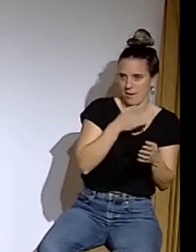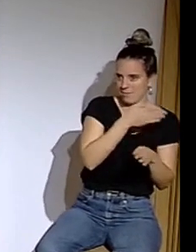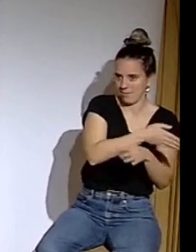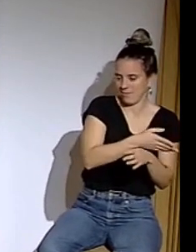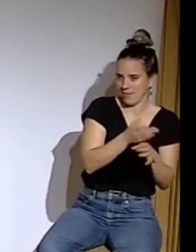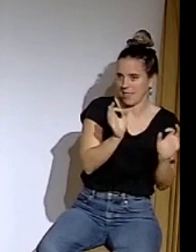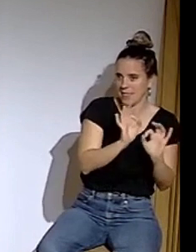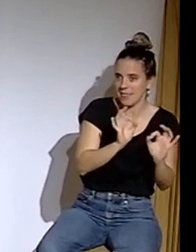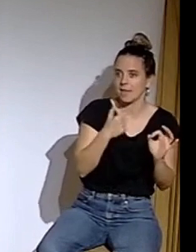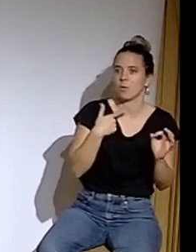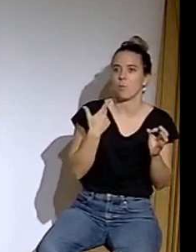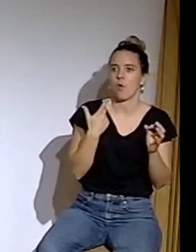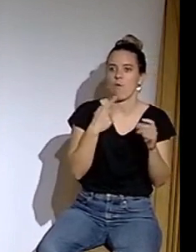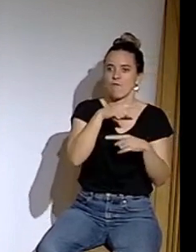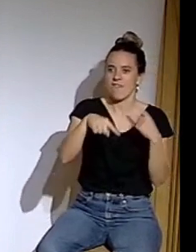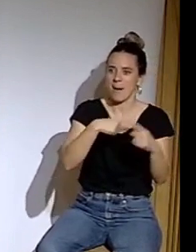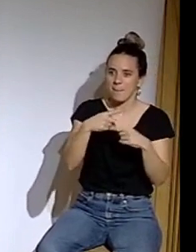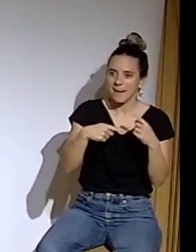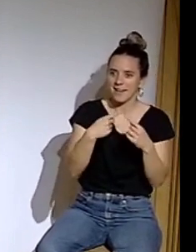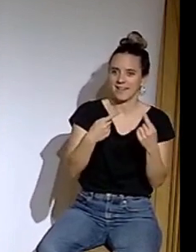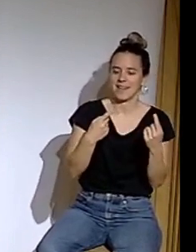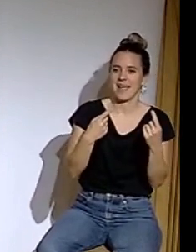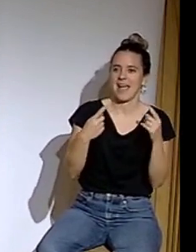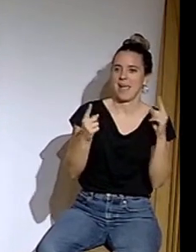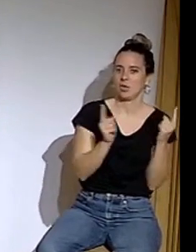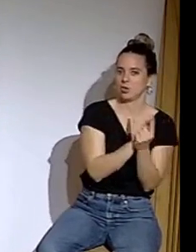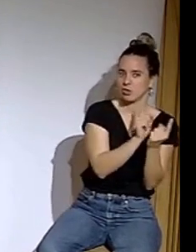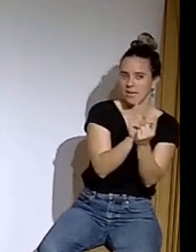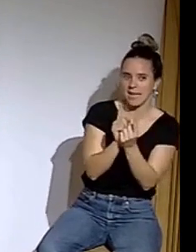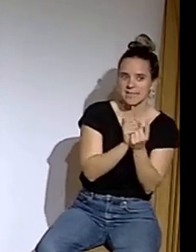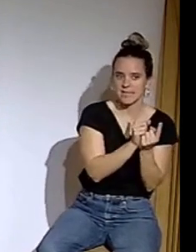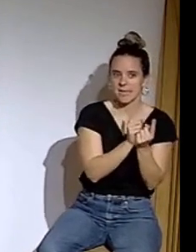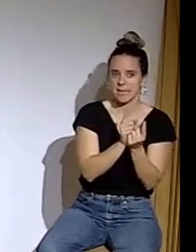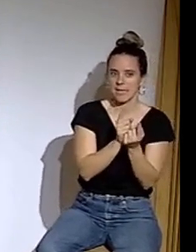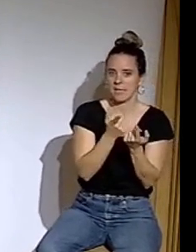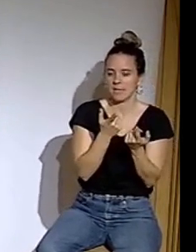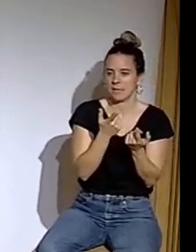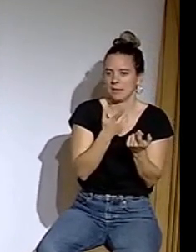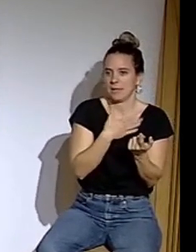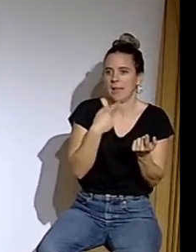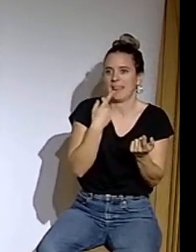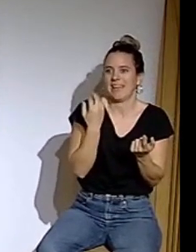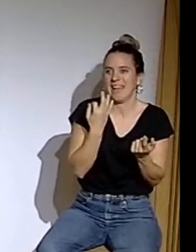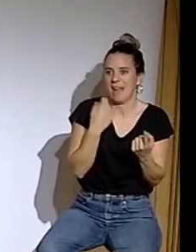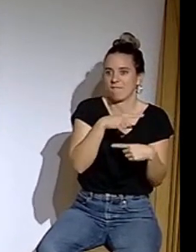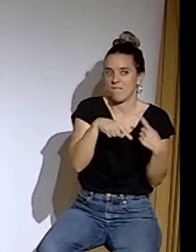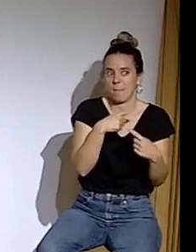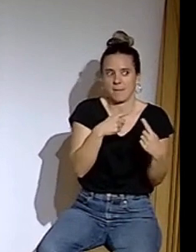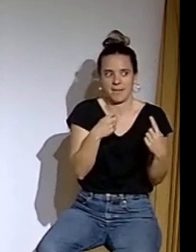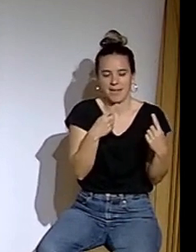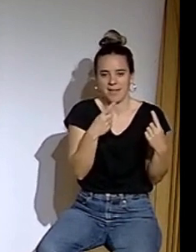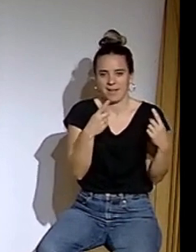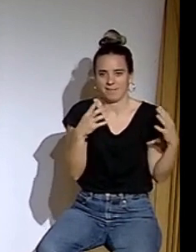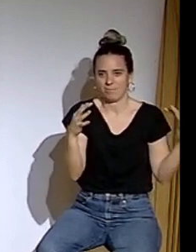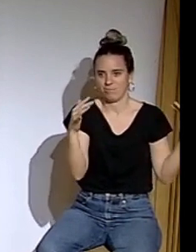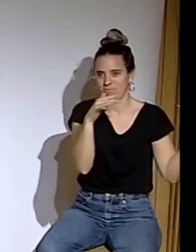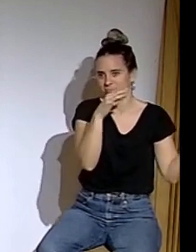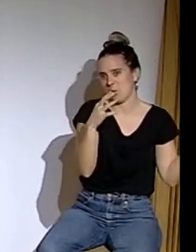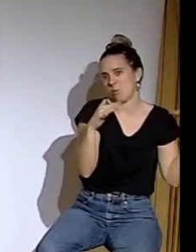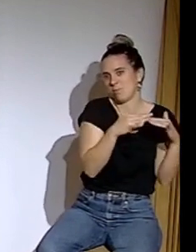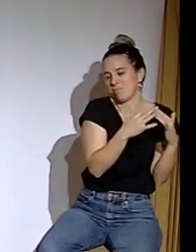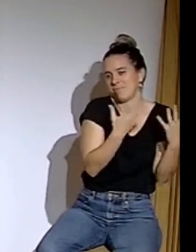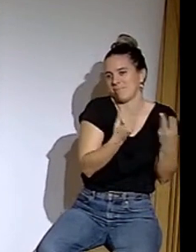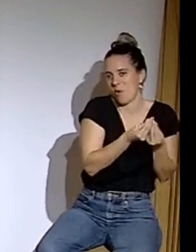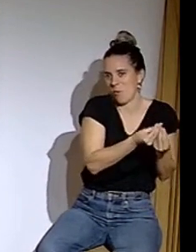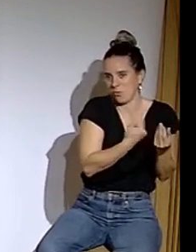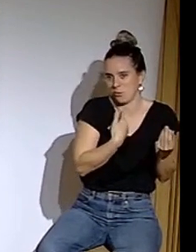vez encontrarse con la familia con secreto de familia o sea todo lo que implica encontrarse con la familia que generalmente cuando uno está acá y su familia